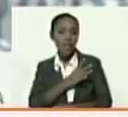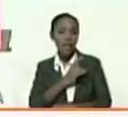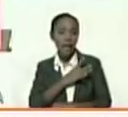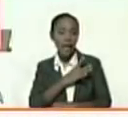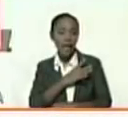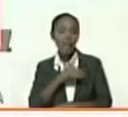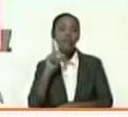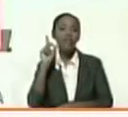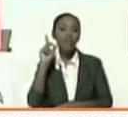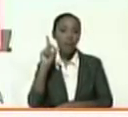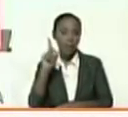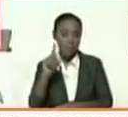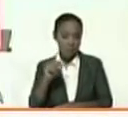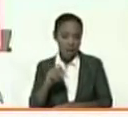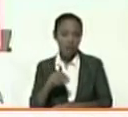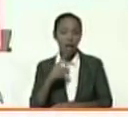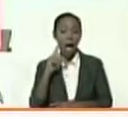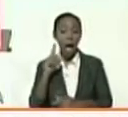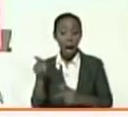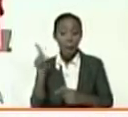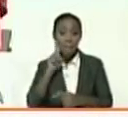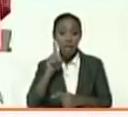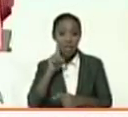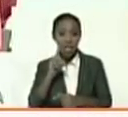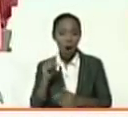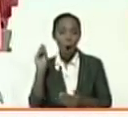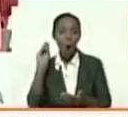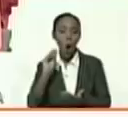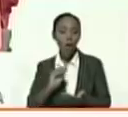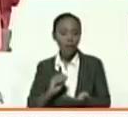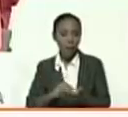aquí en el año 61, que desde el